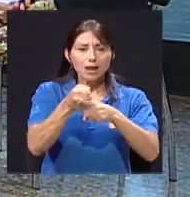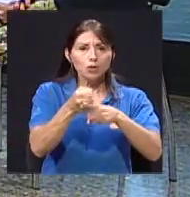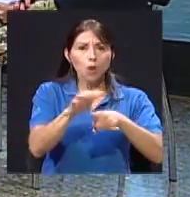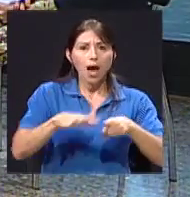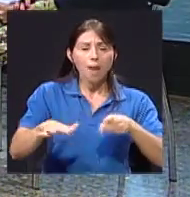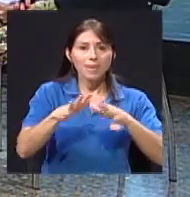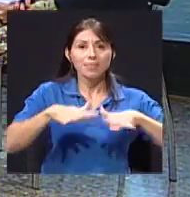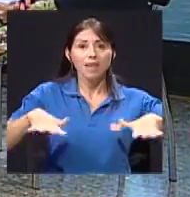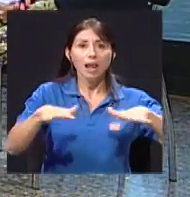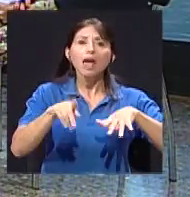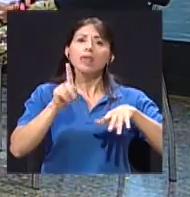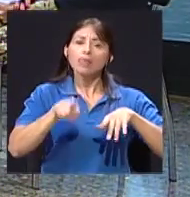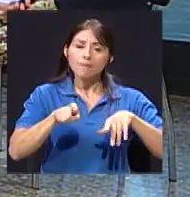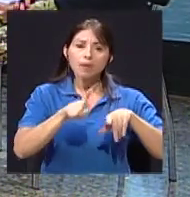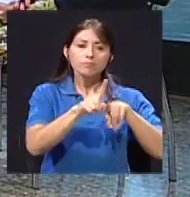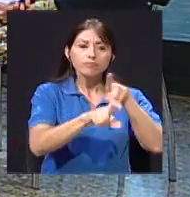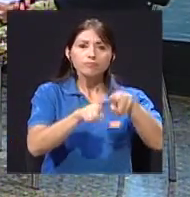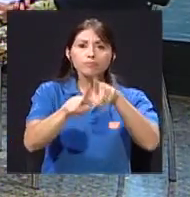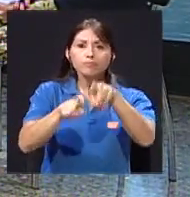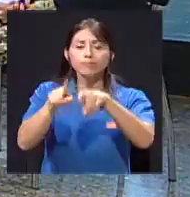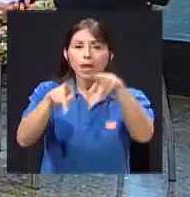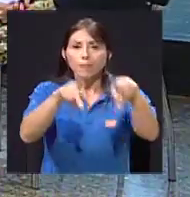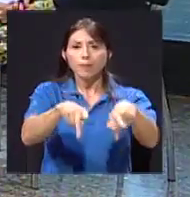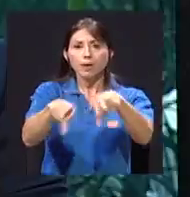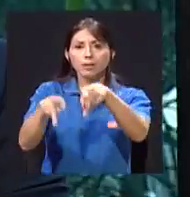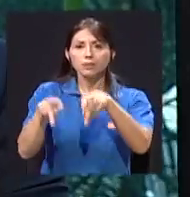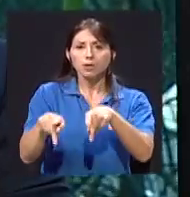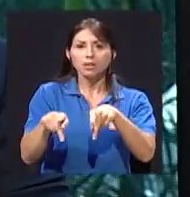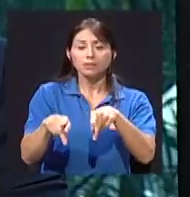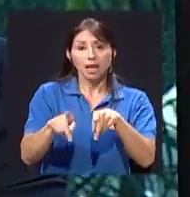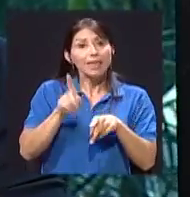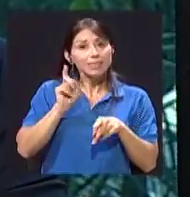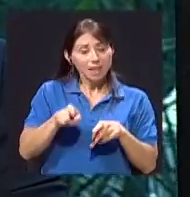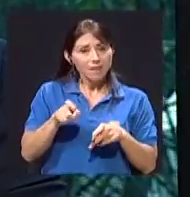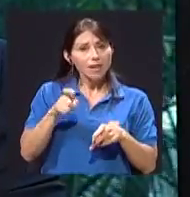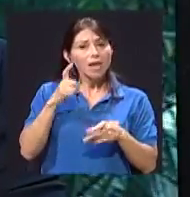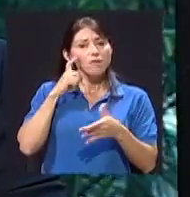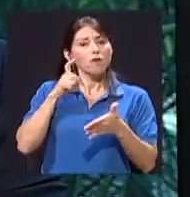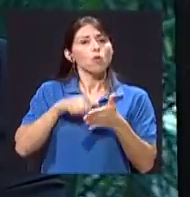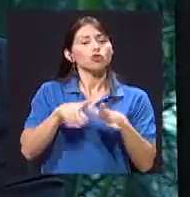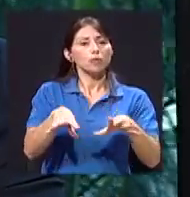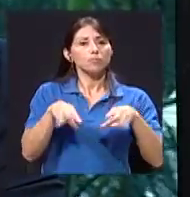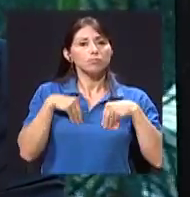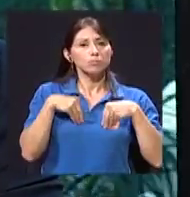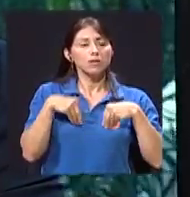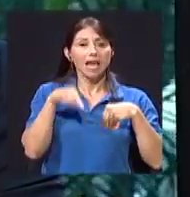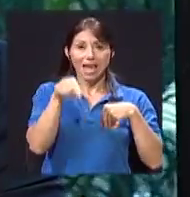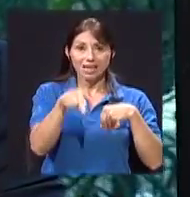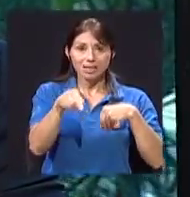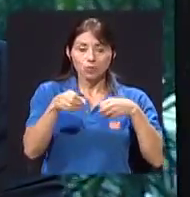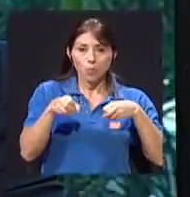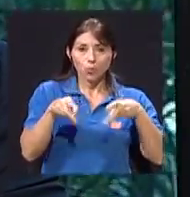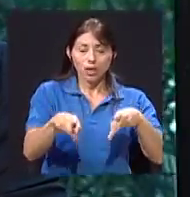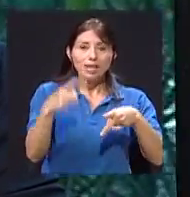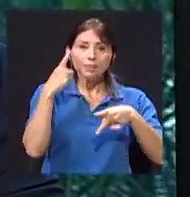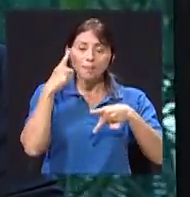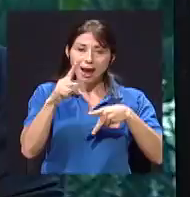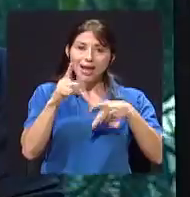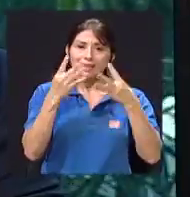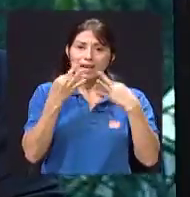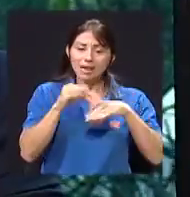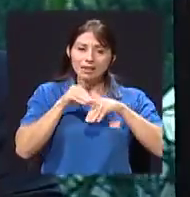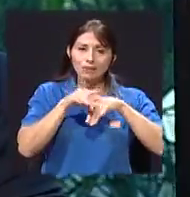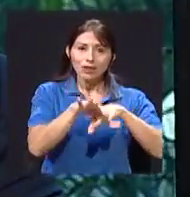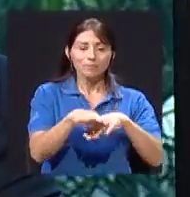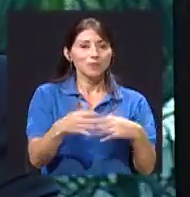las cercanías de las comunidades son consultadas. Uh-huh. Entonces, tiene mucho que ver con reconocer esos uh-huh. espacios, organizarse